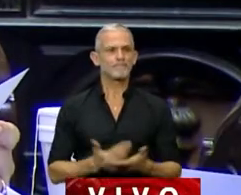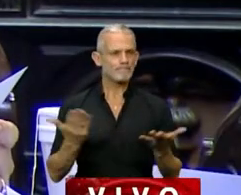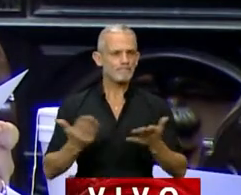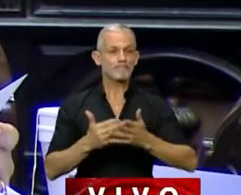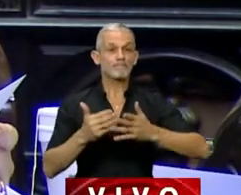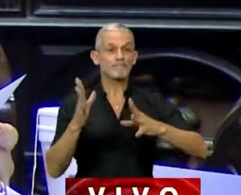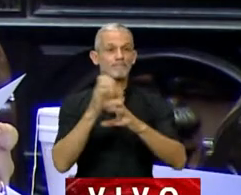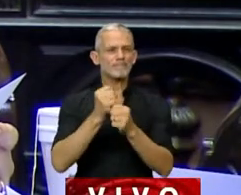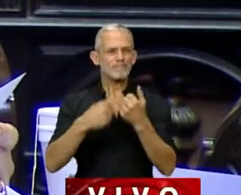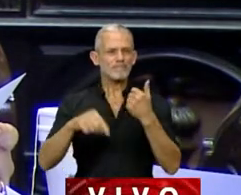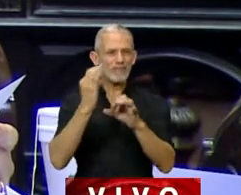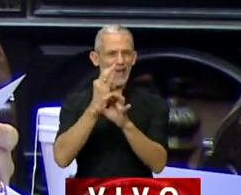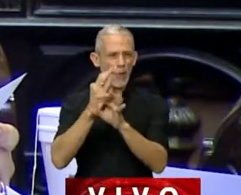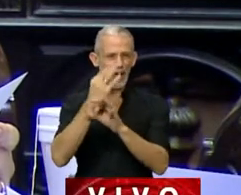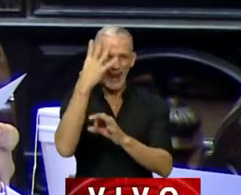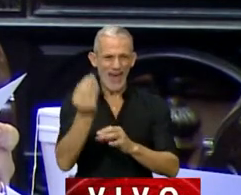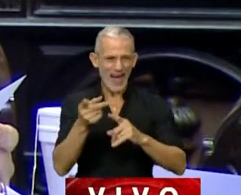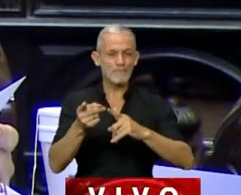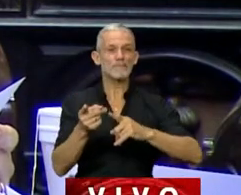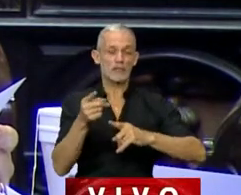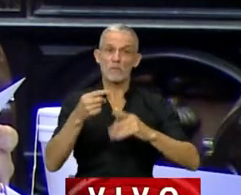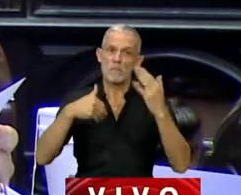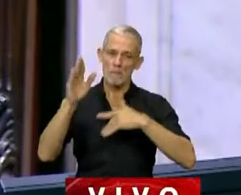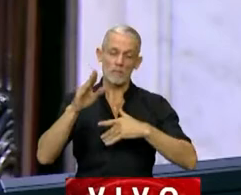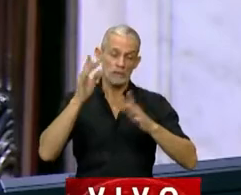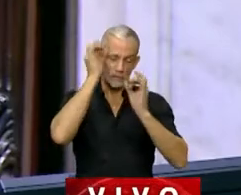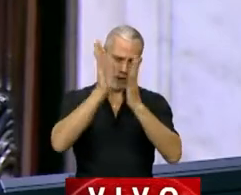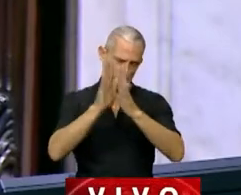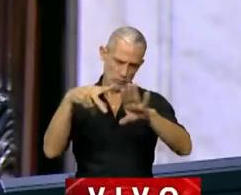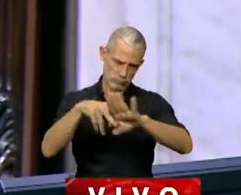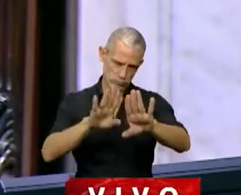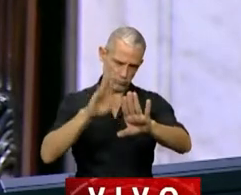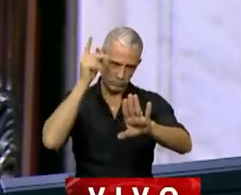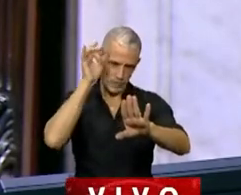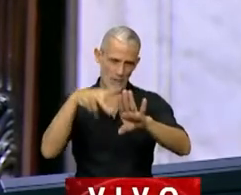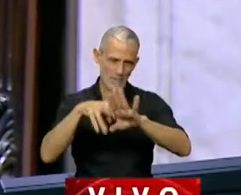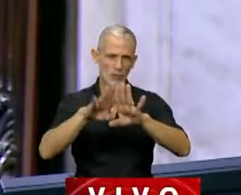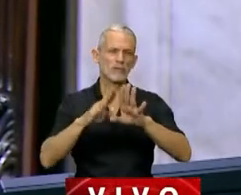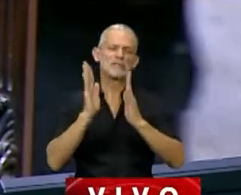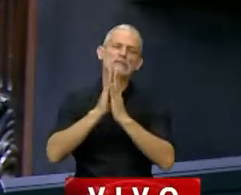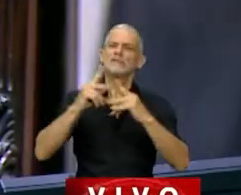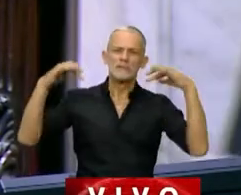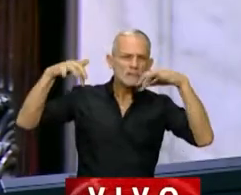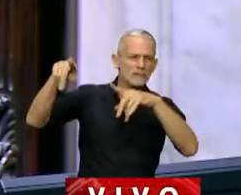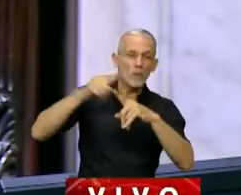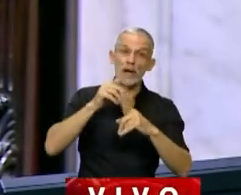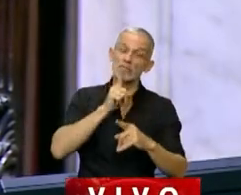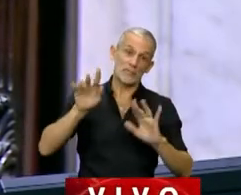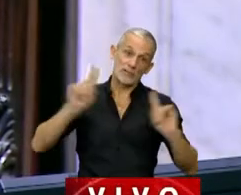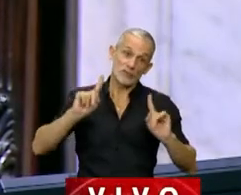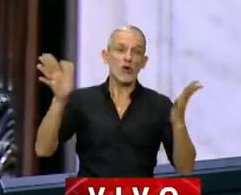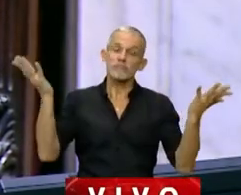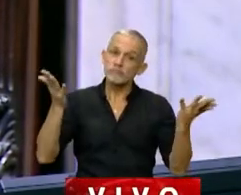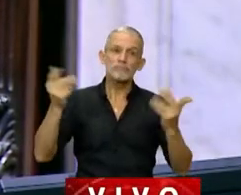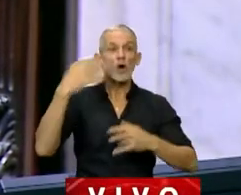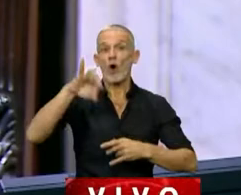Los transportes escolares fueron los más perjudicados... Perdón, diputada. Yo le pido a las gradas que si no mantienen silencio vamos